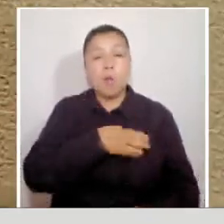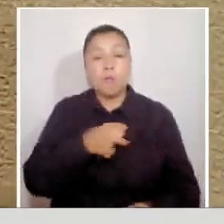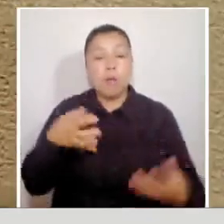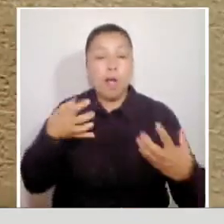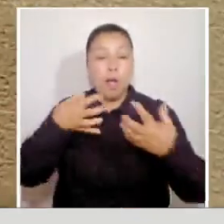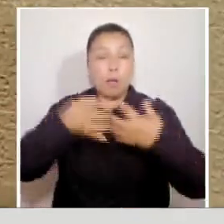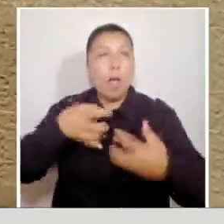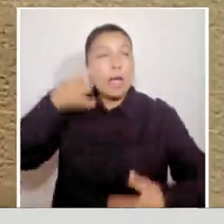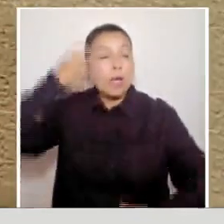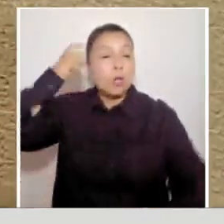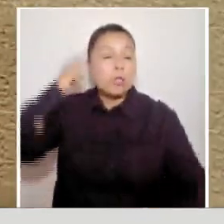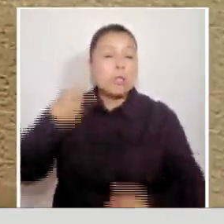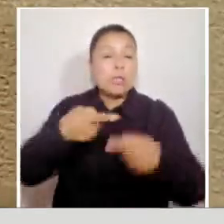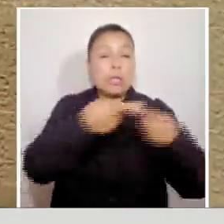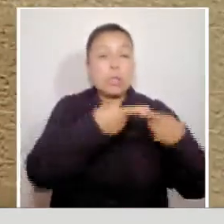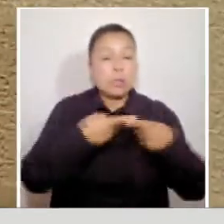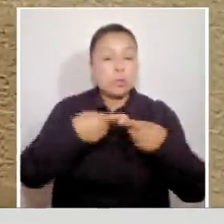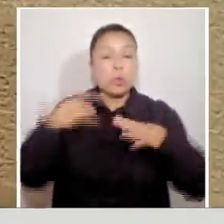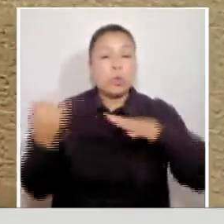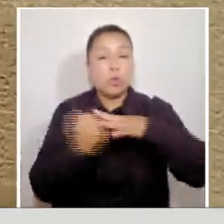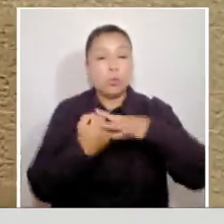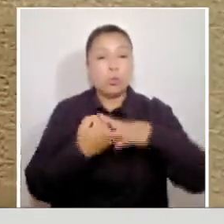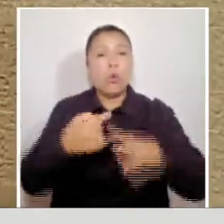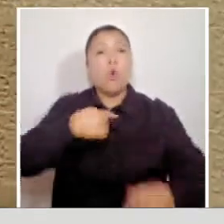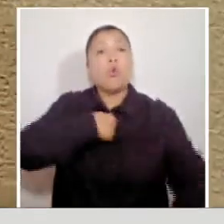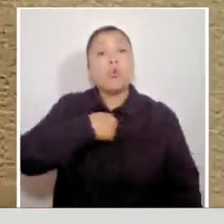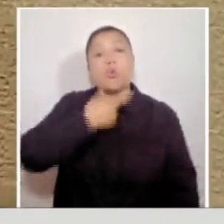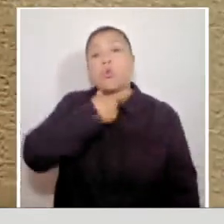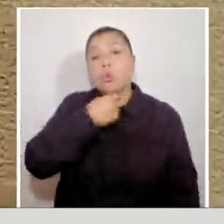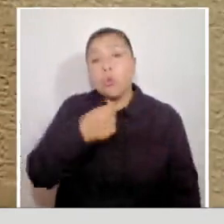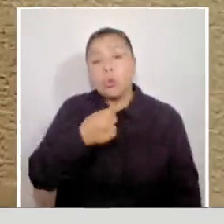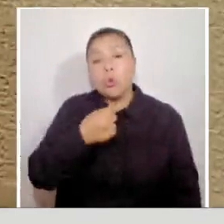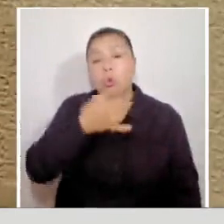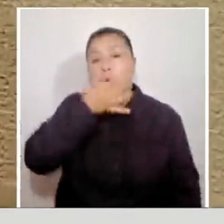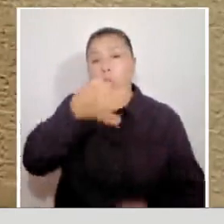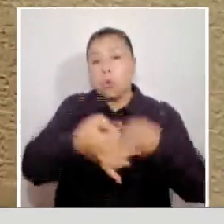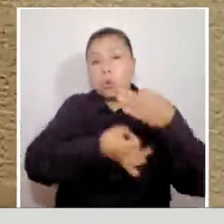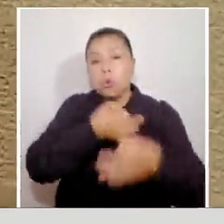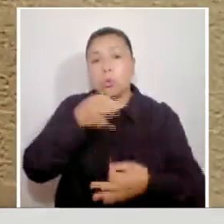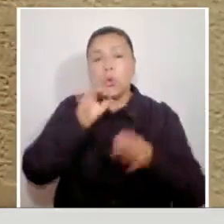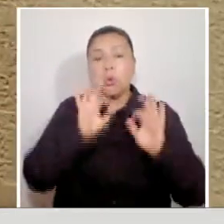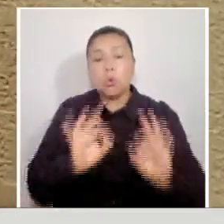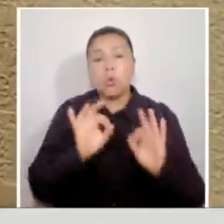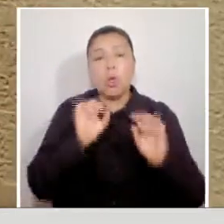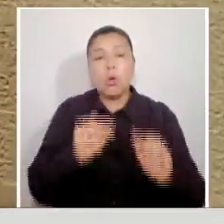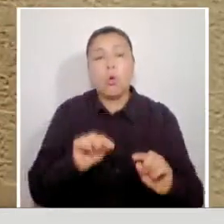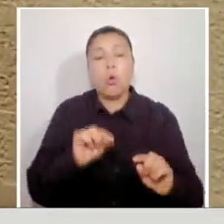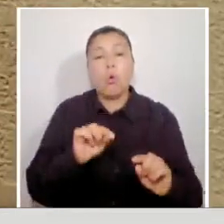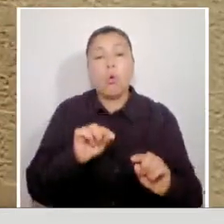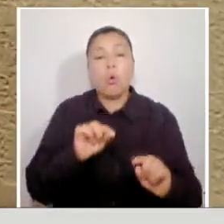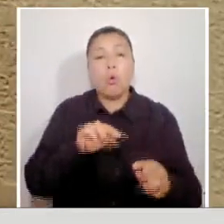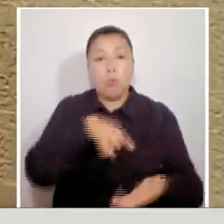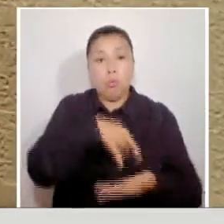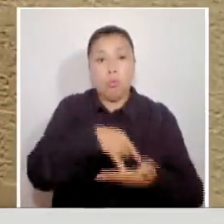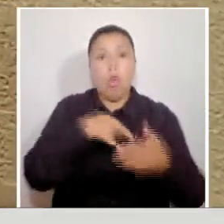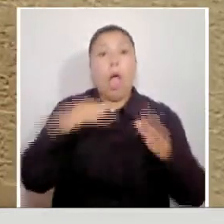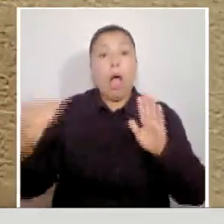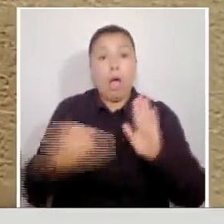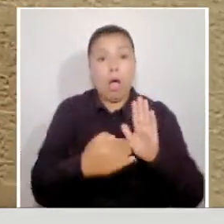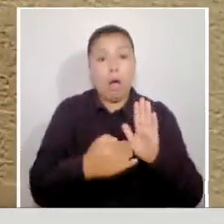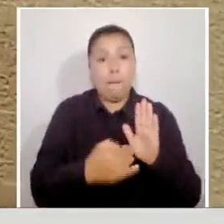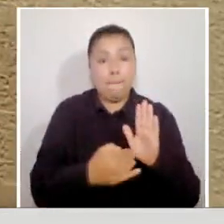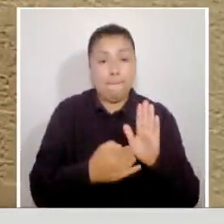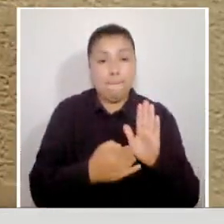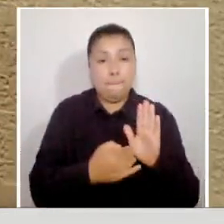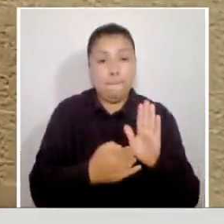social y de inclusión Yo quiero mencionar que es crucial que hoy como parlamento apoyemos eh